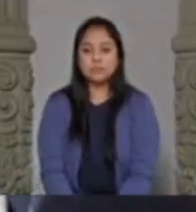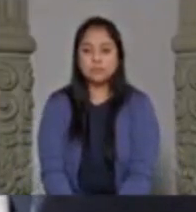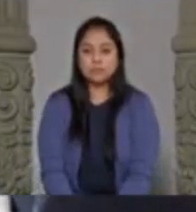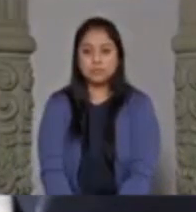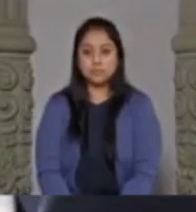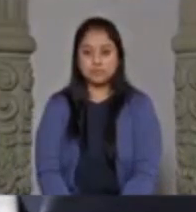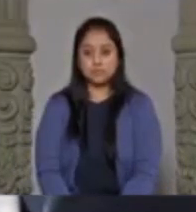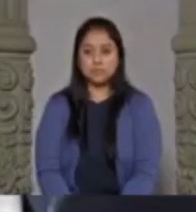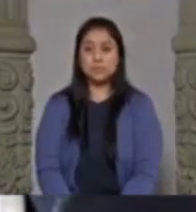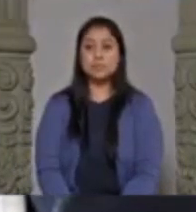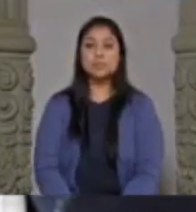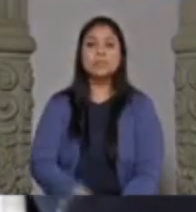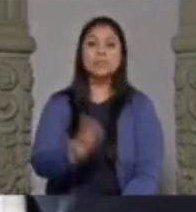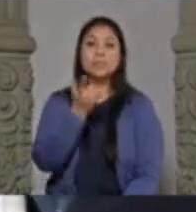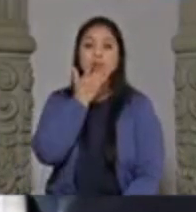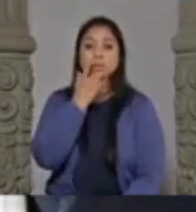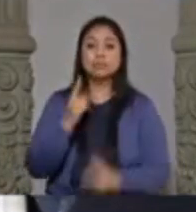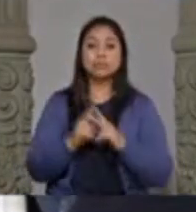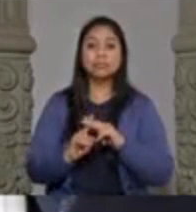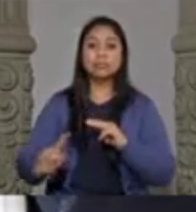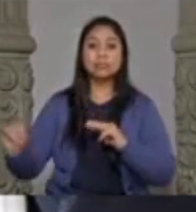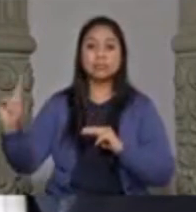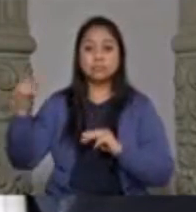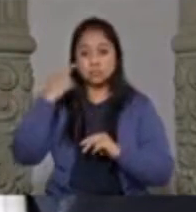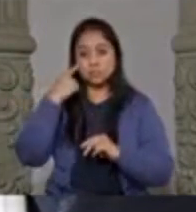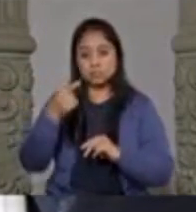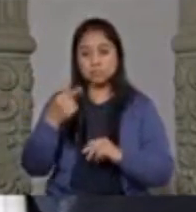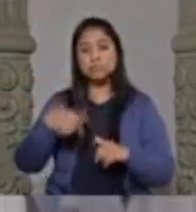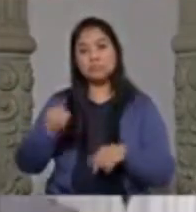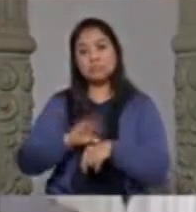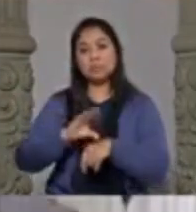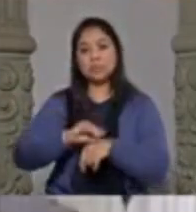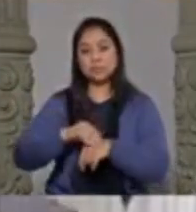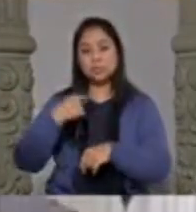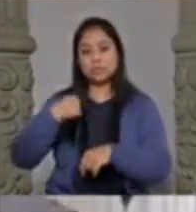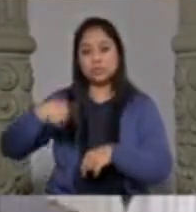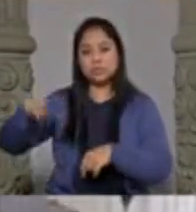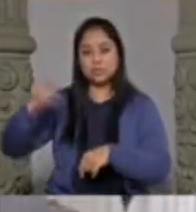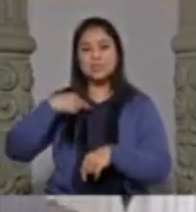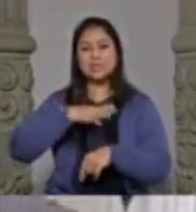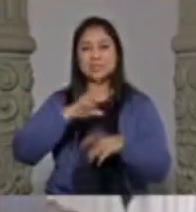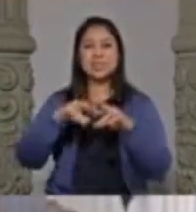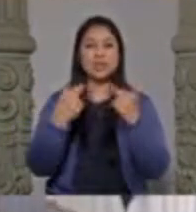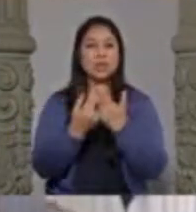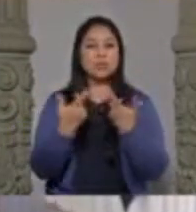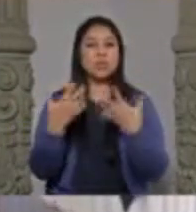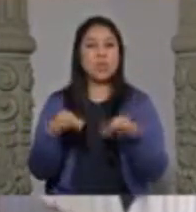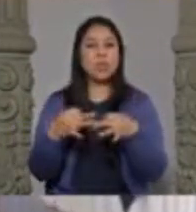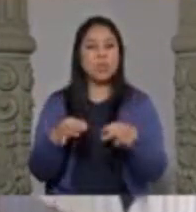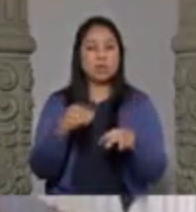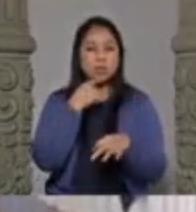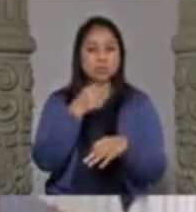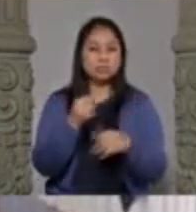Y con el permiso de ustedes me retiro porque macho parado que no gana flete. Tengo una serie de reuniones también que